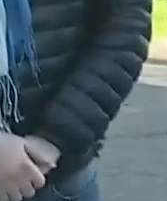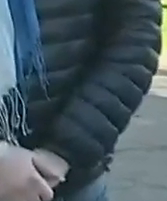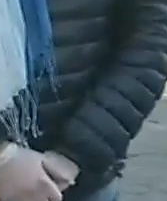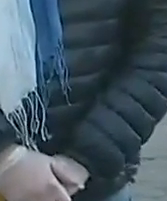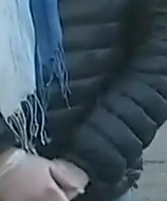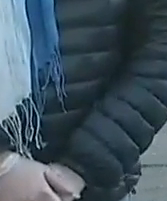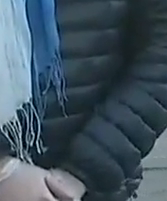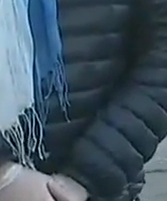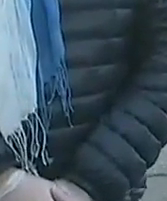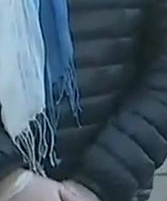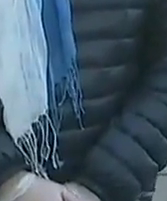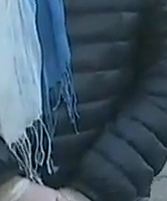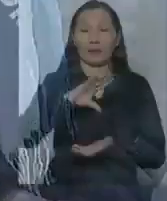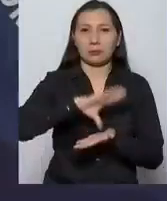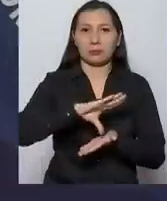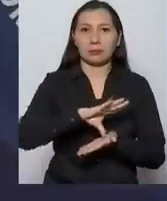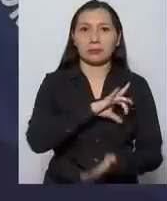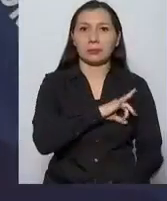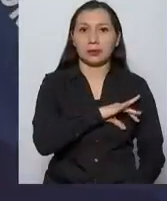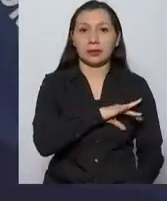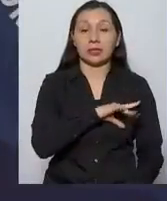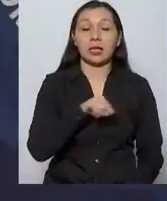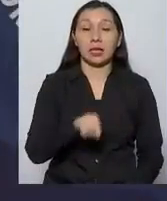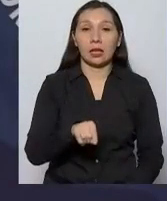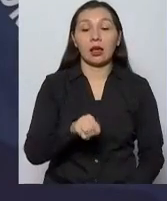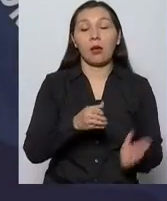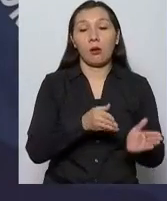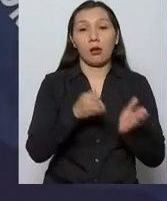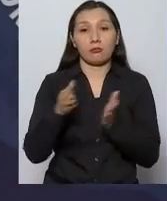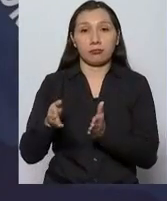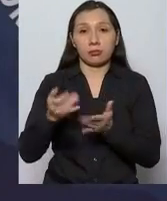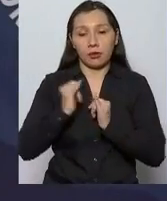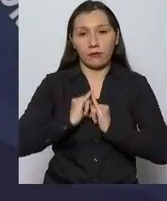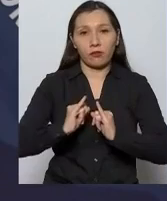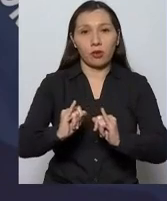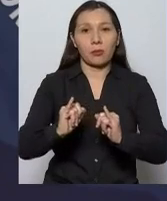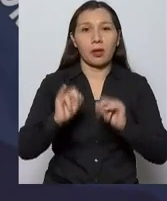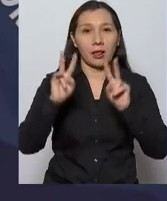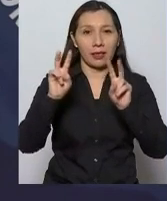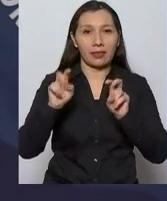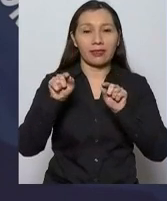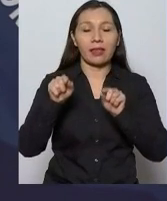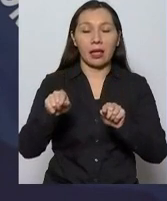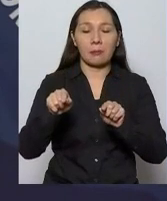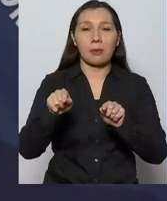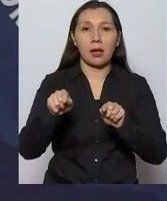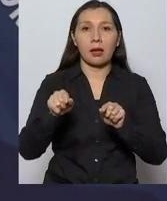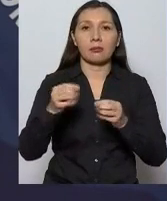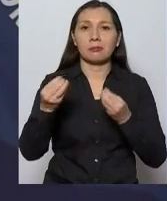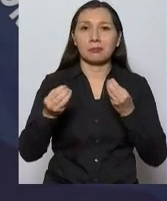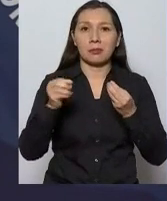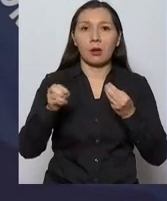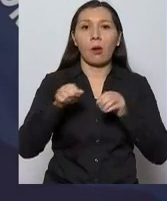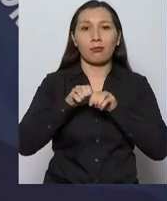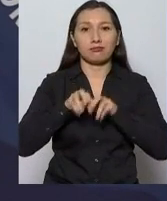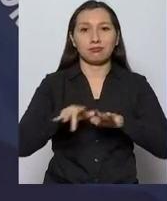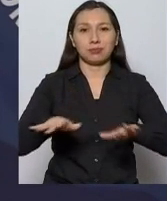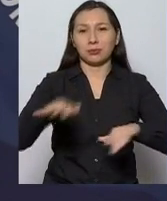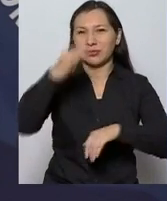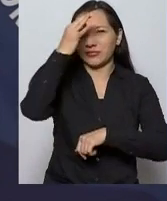la moneda del ministro mañana. En nuestro país pasamos a dar informaciones respecto a esta